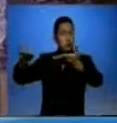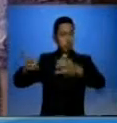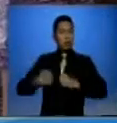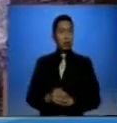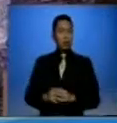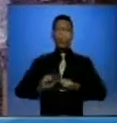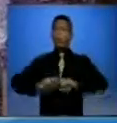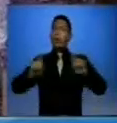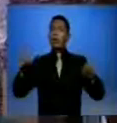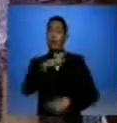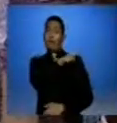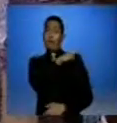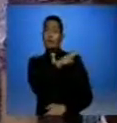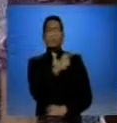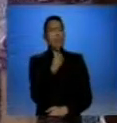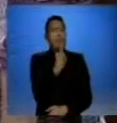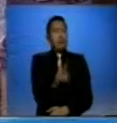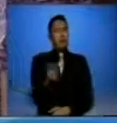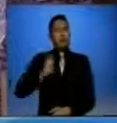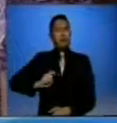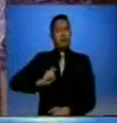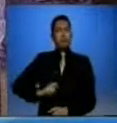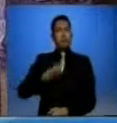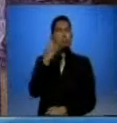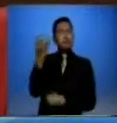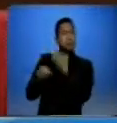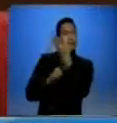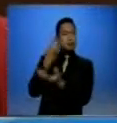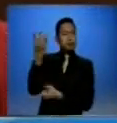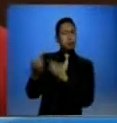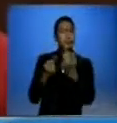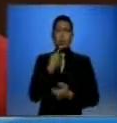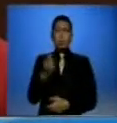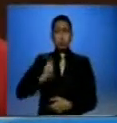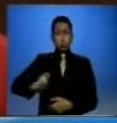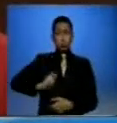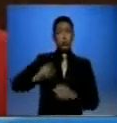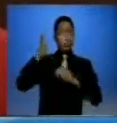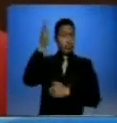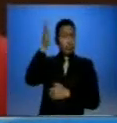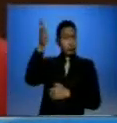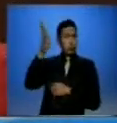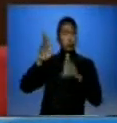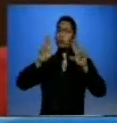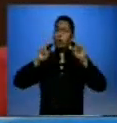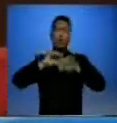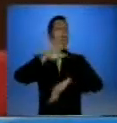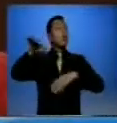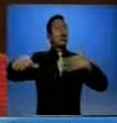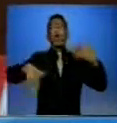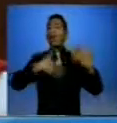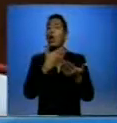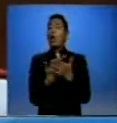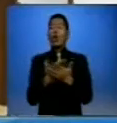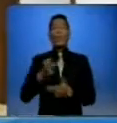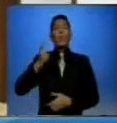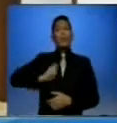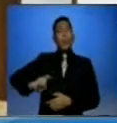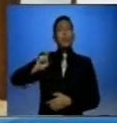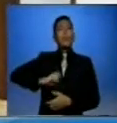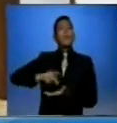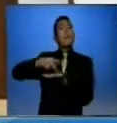en la universidad dicen que las cifras reveladas no son los sueldos de los profesores, sino todo lo que reciben por concepto